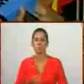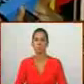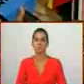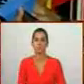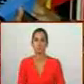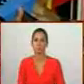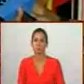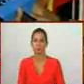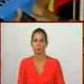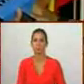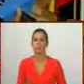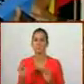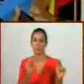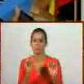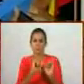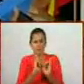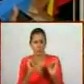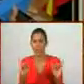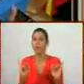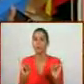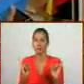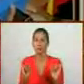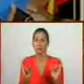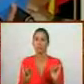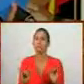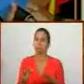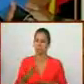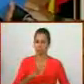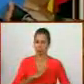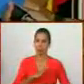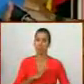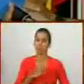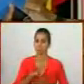ya debatimos, ya nosotros estamos conformes con lo que hoy hicimos.